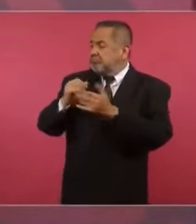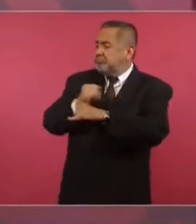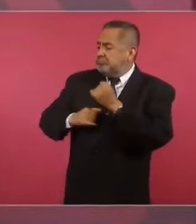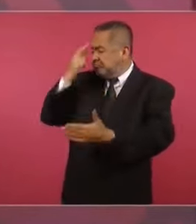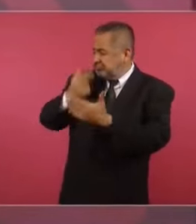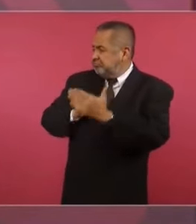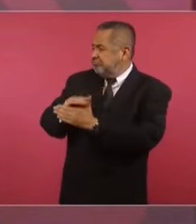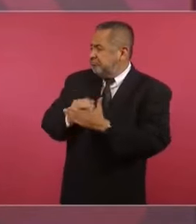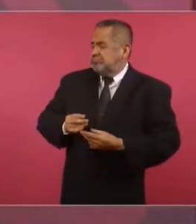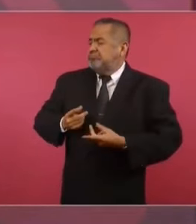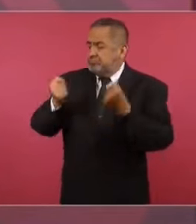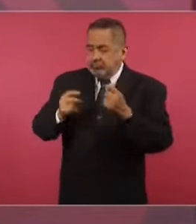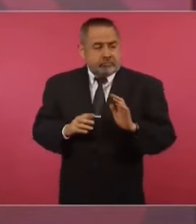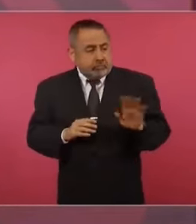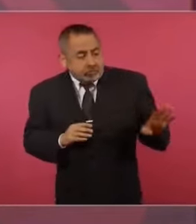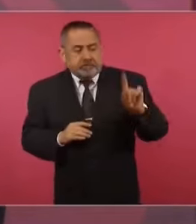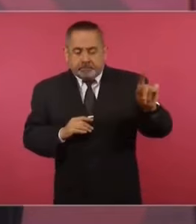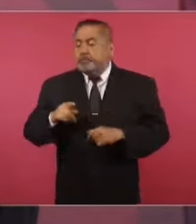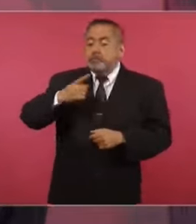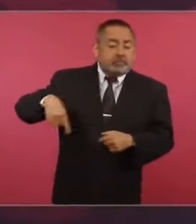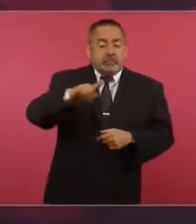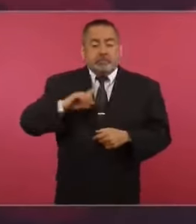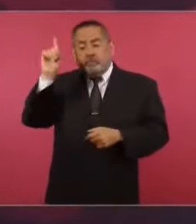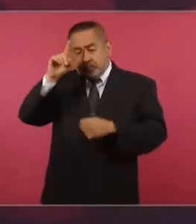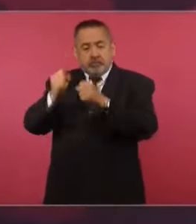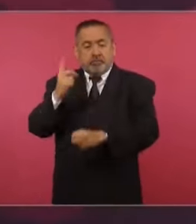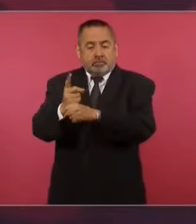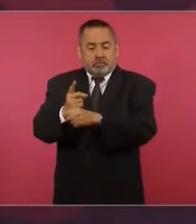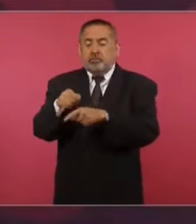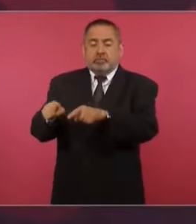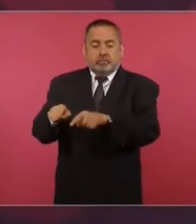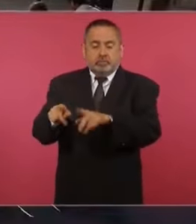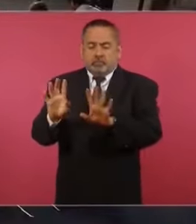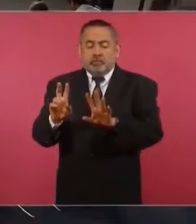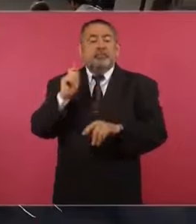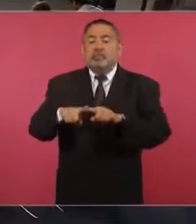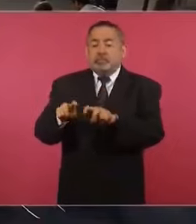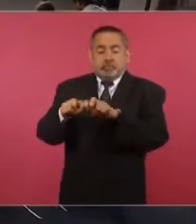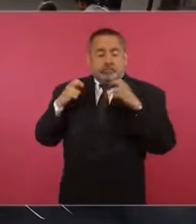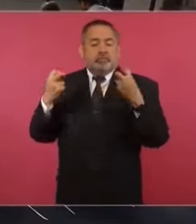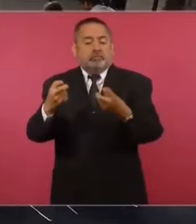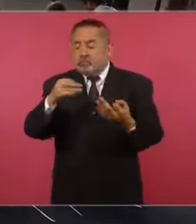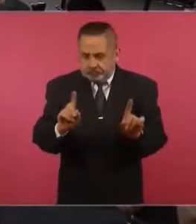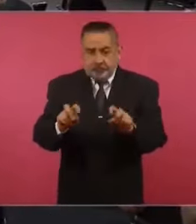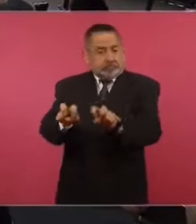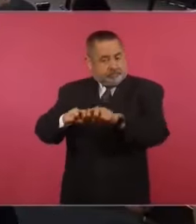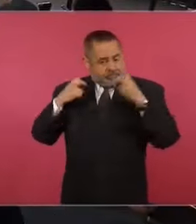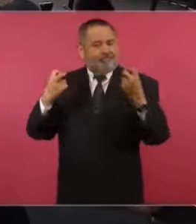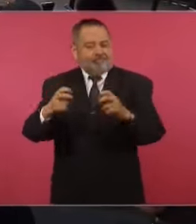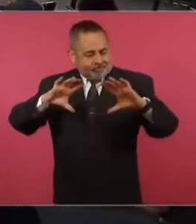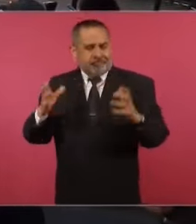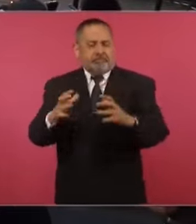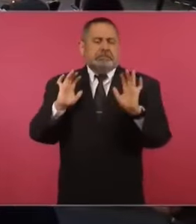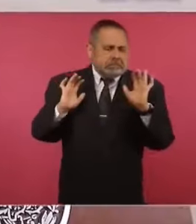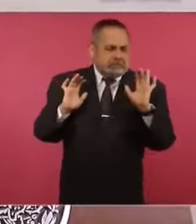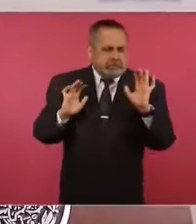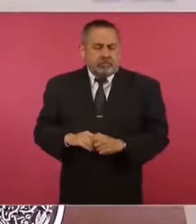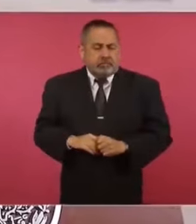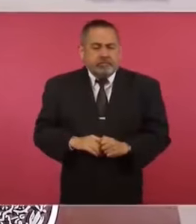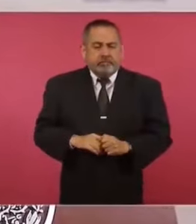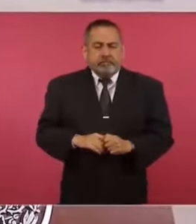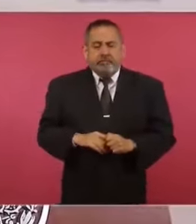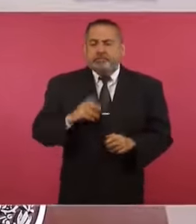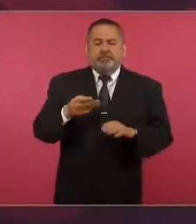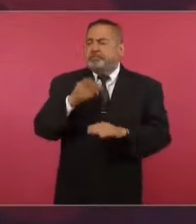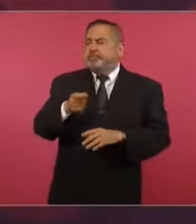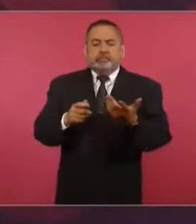internacionales, el Consejo de Seguridad de Naciones Unidas no puede ejercer su derecho de veto, porque se trata de algo